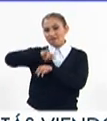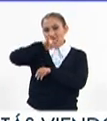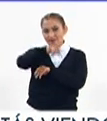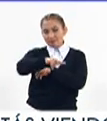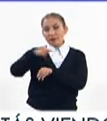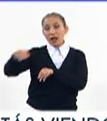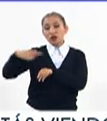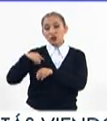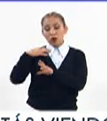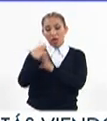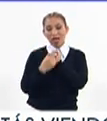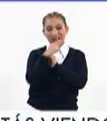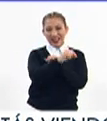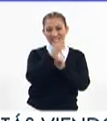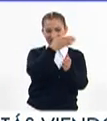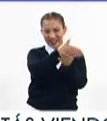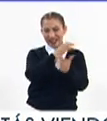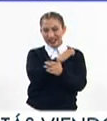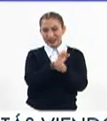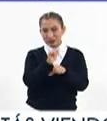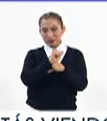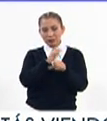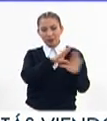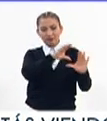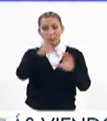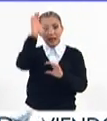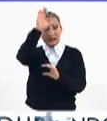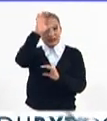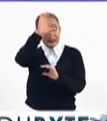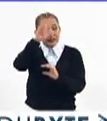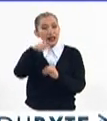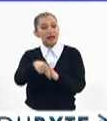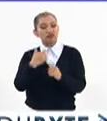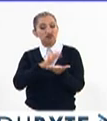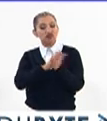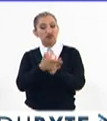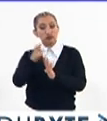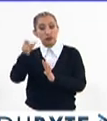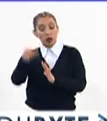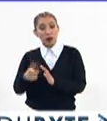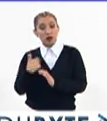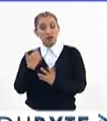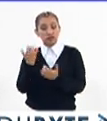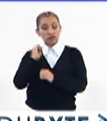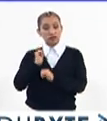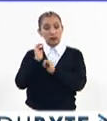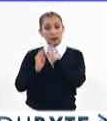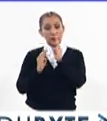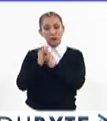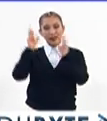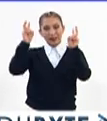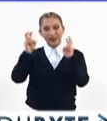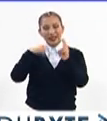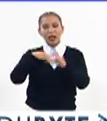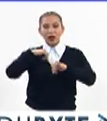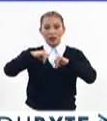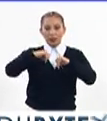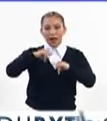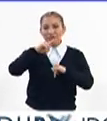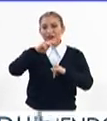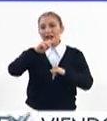aviación. En su exilio en Argentina presidió su Academia de Ciencias y se convirtió en una autoridad mundial en campos como la